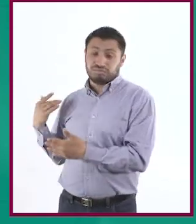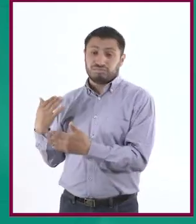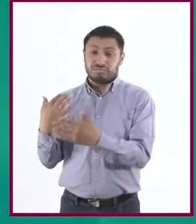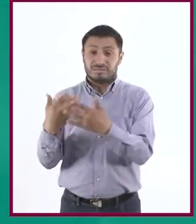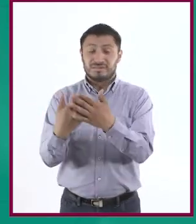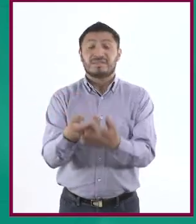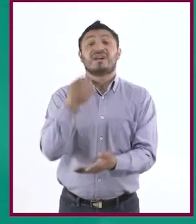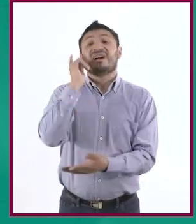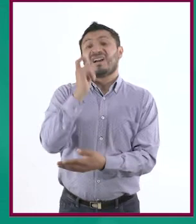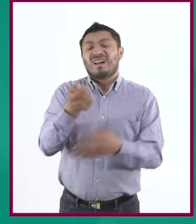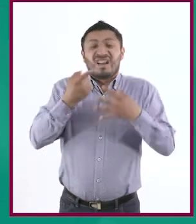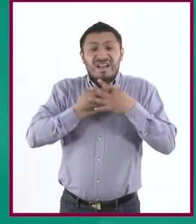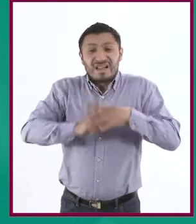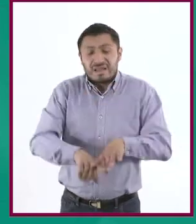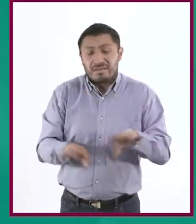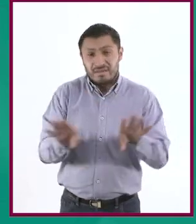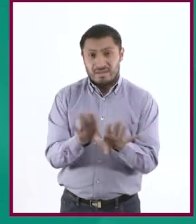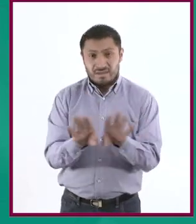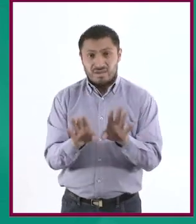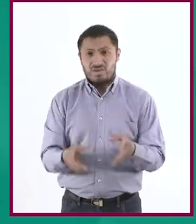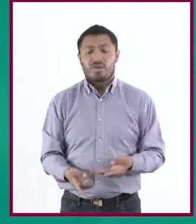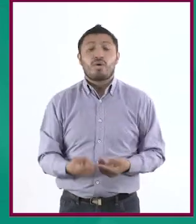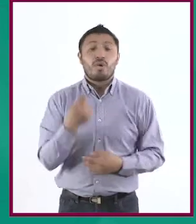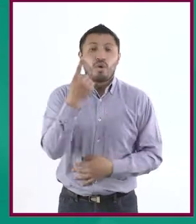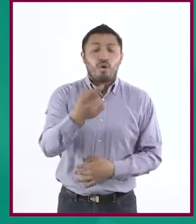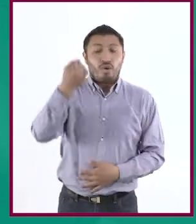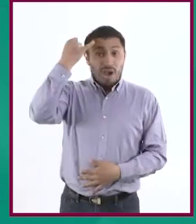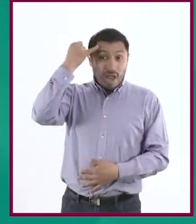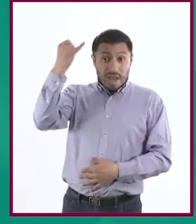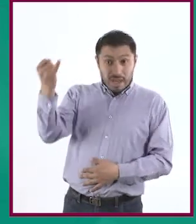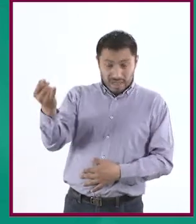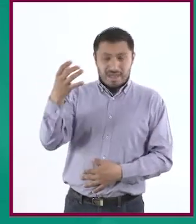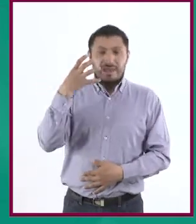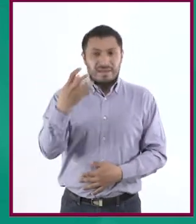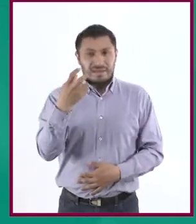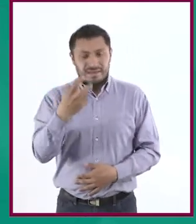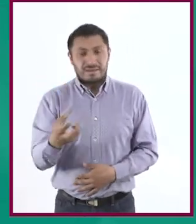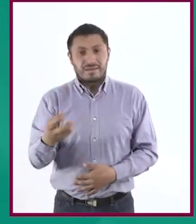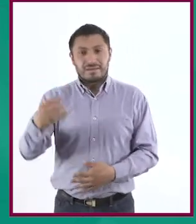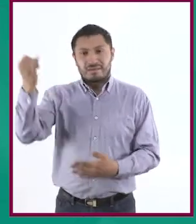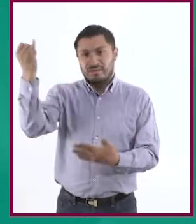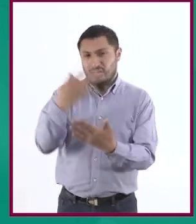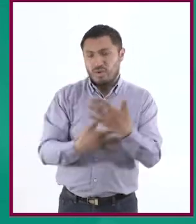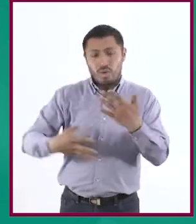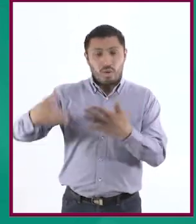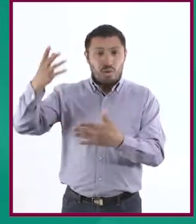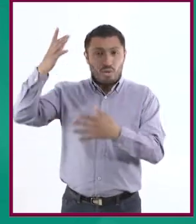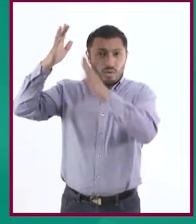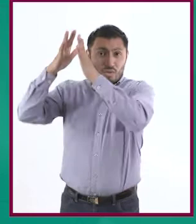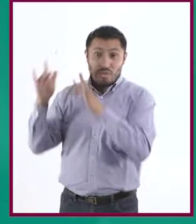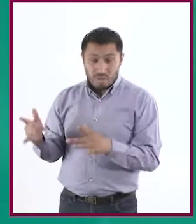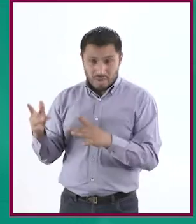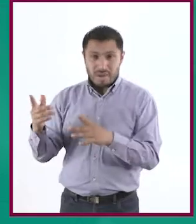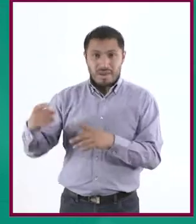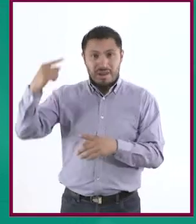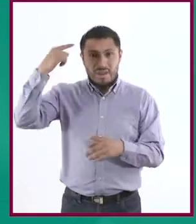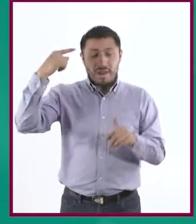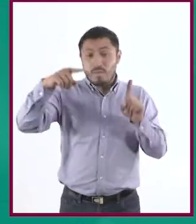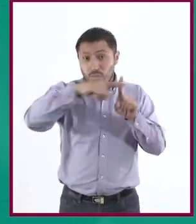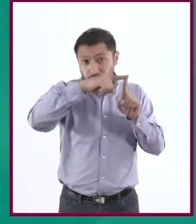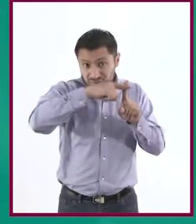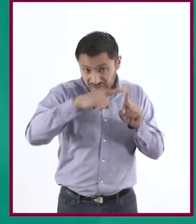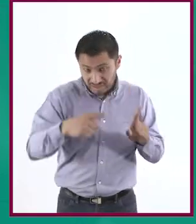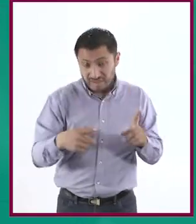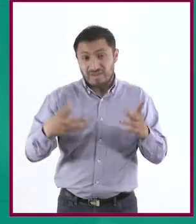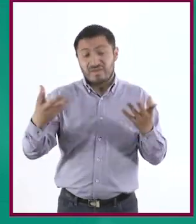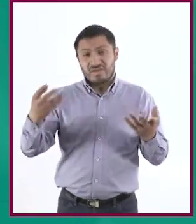que surge a partir de una idea que viene de la Ilustración francesa, del positivismo, de